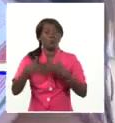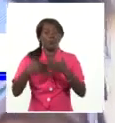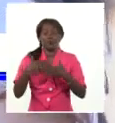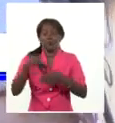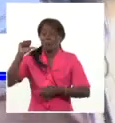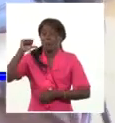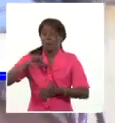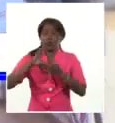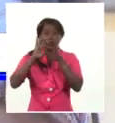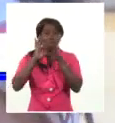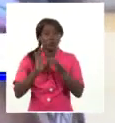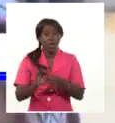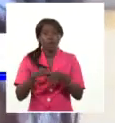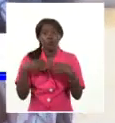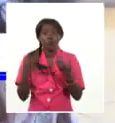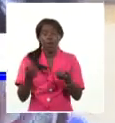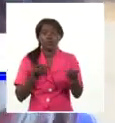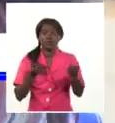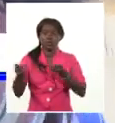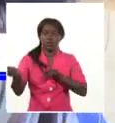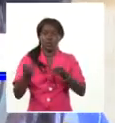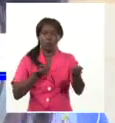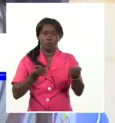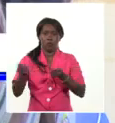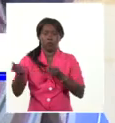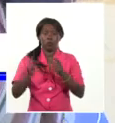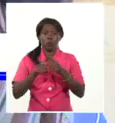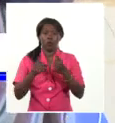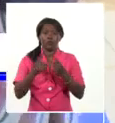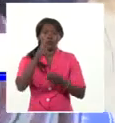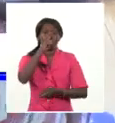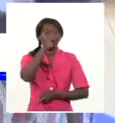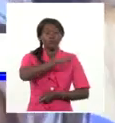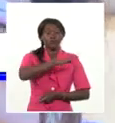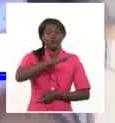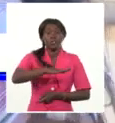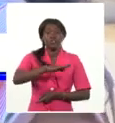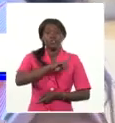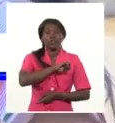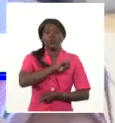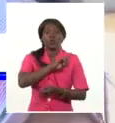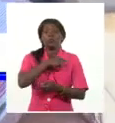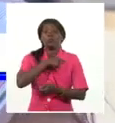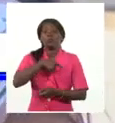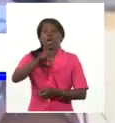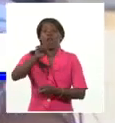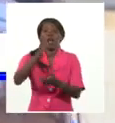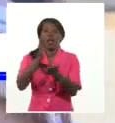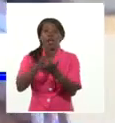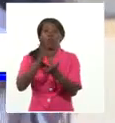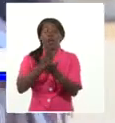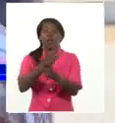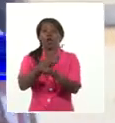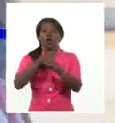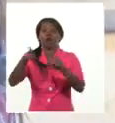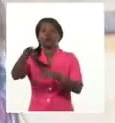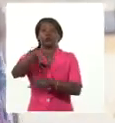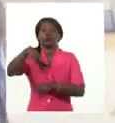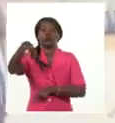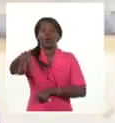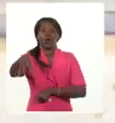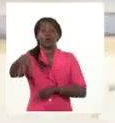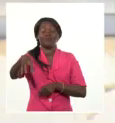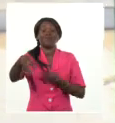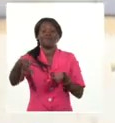que los niños de la local de la comunidad de Cepillo tienen que trasladarse en un dibujo urbano y entonces con